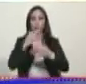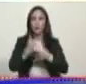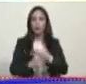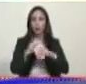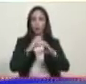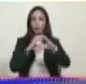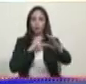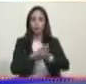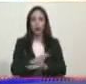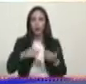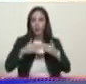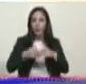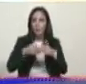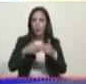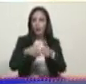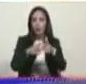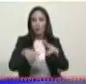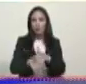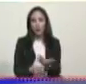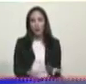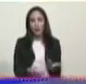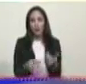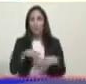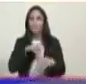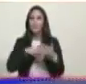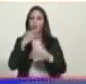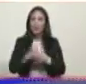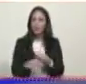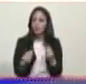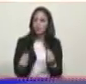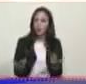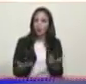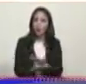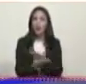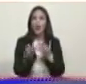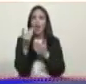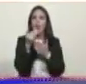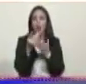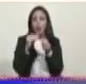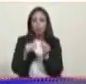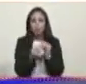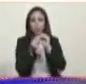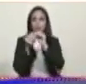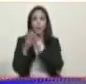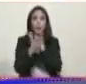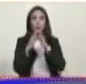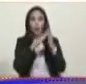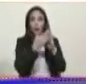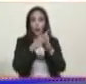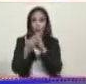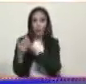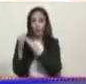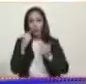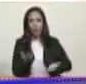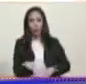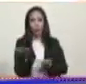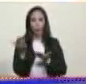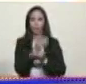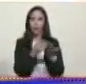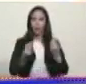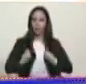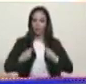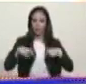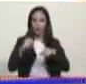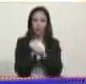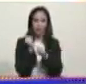transporte acuático de pasajeros, un proyecto diseñado para las comunidades que hacen vida en las